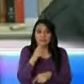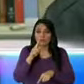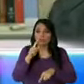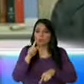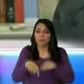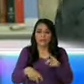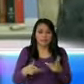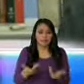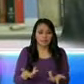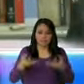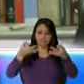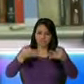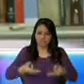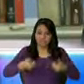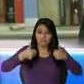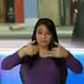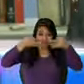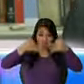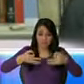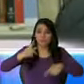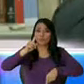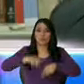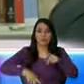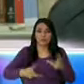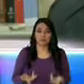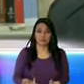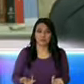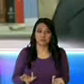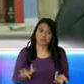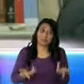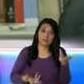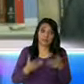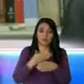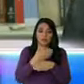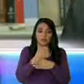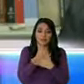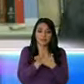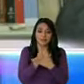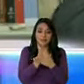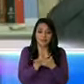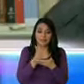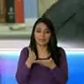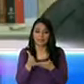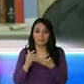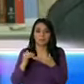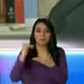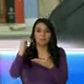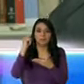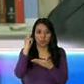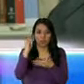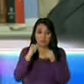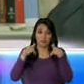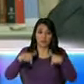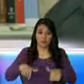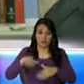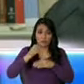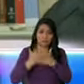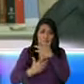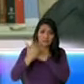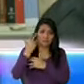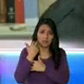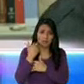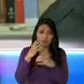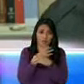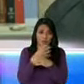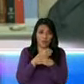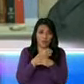absoluta legitimidad que sí permitiría una fórmula de la mitad más uno. Pero en la historia política del país, esa fórmula de